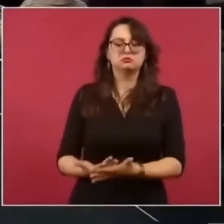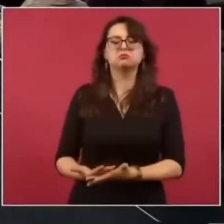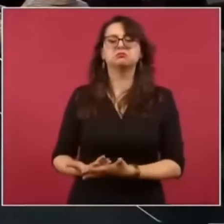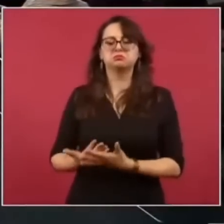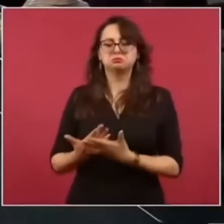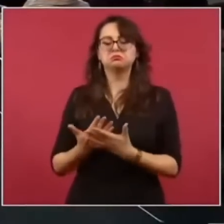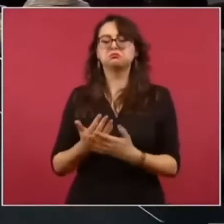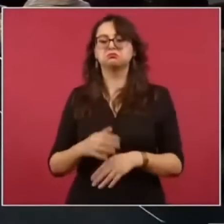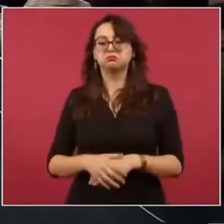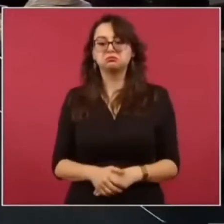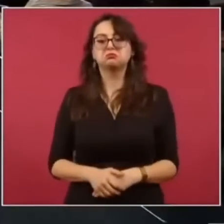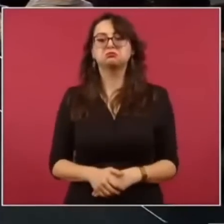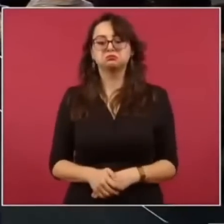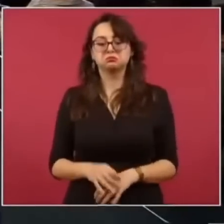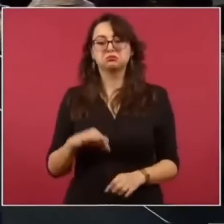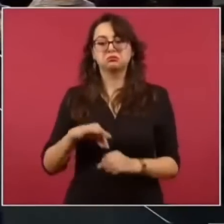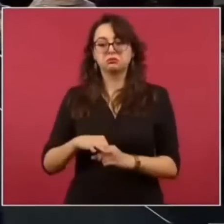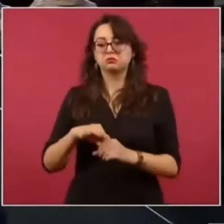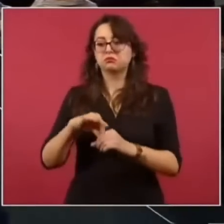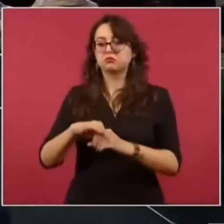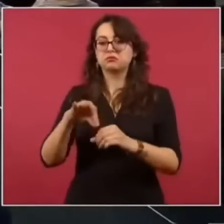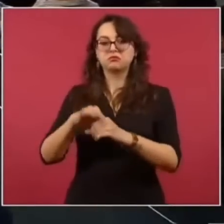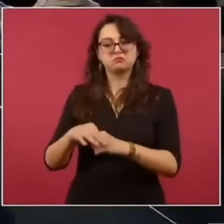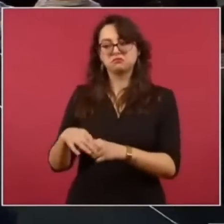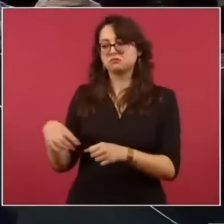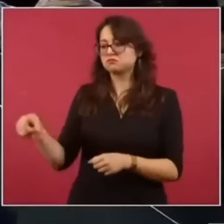y se logró un cambio.